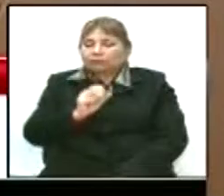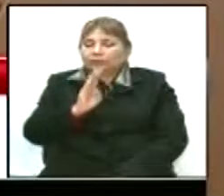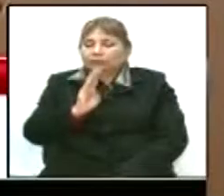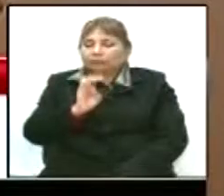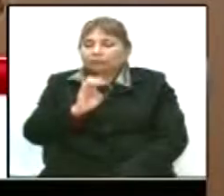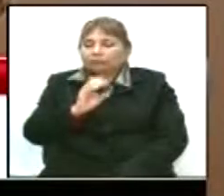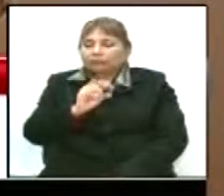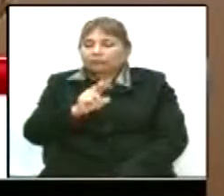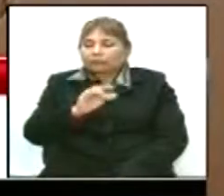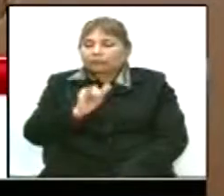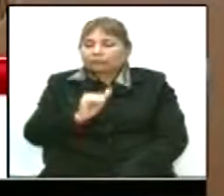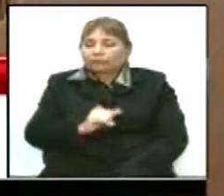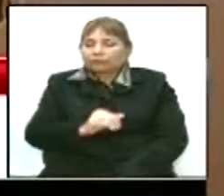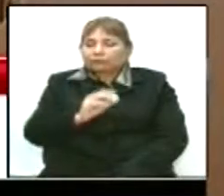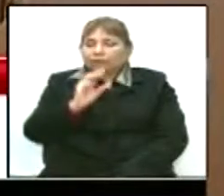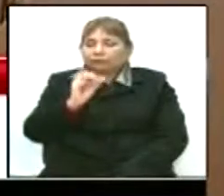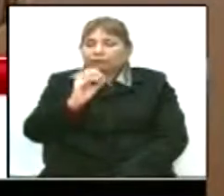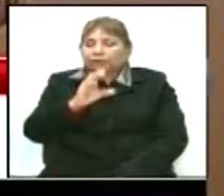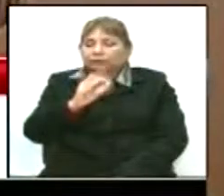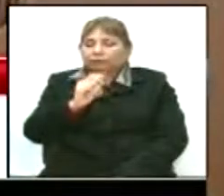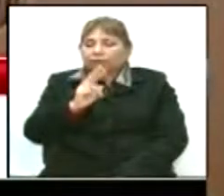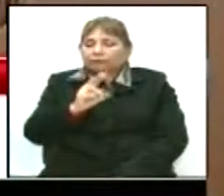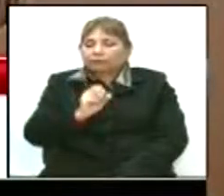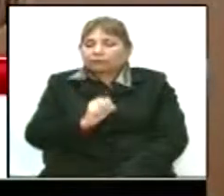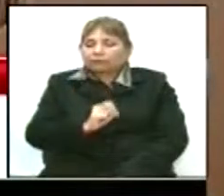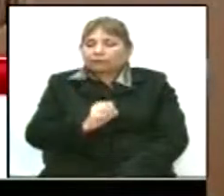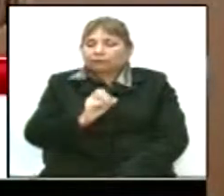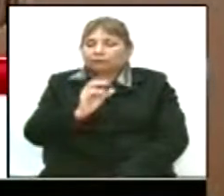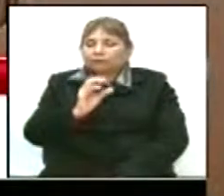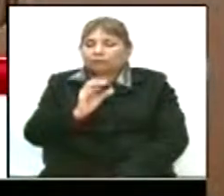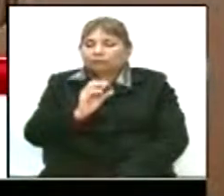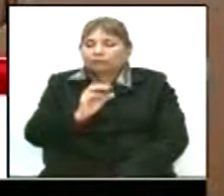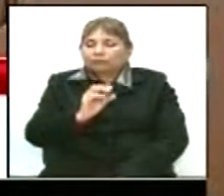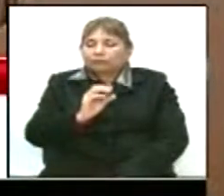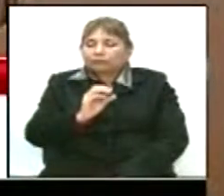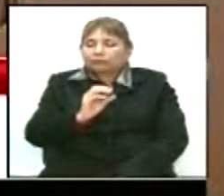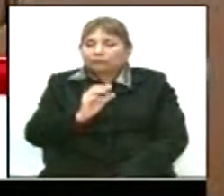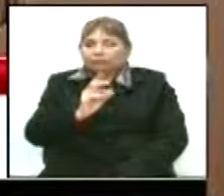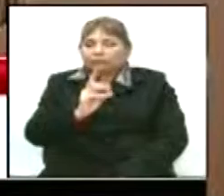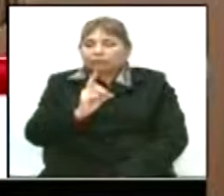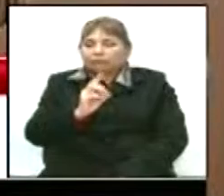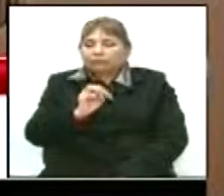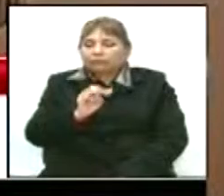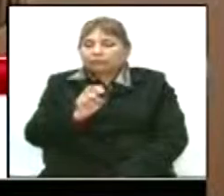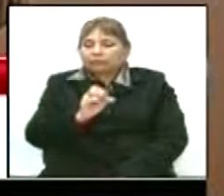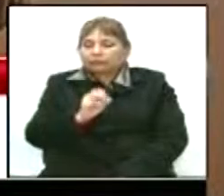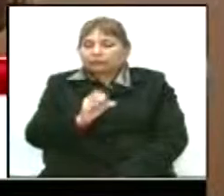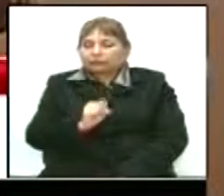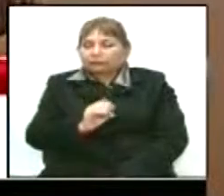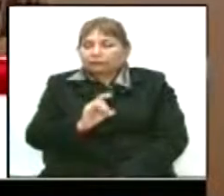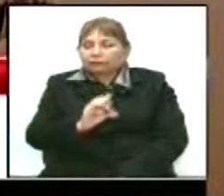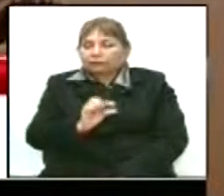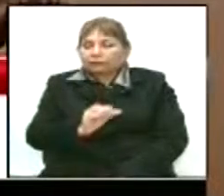Becerril, congresista Octavio Salazar, congresista Juan Carlos González, congresista Libre Usuñagua.